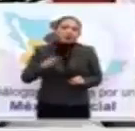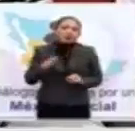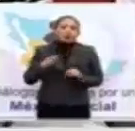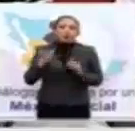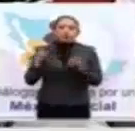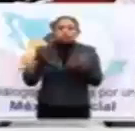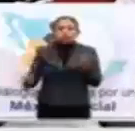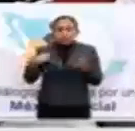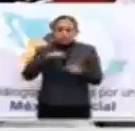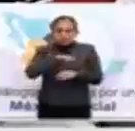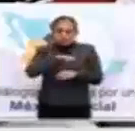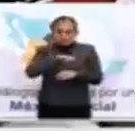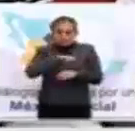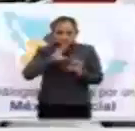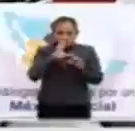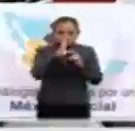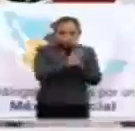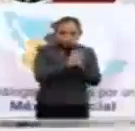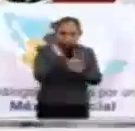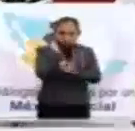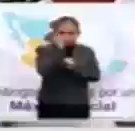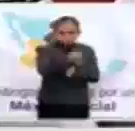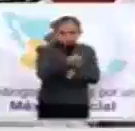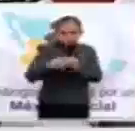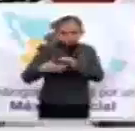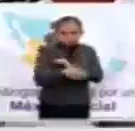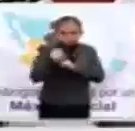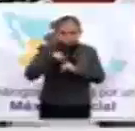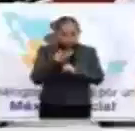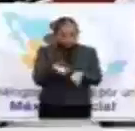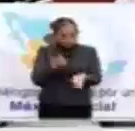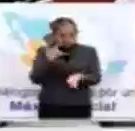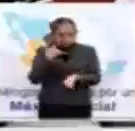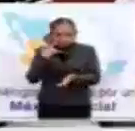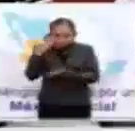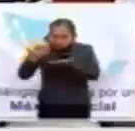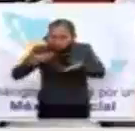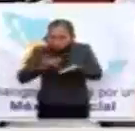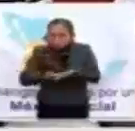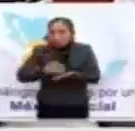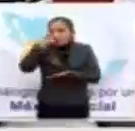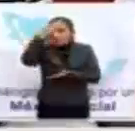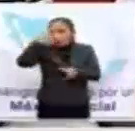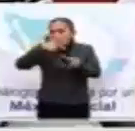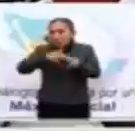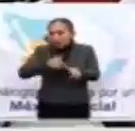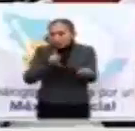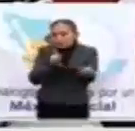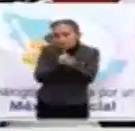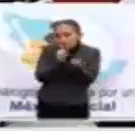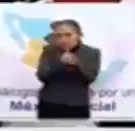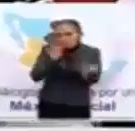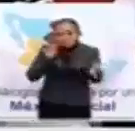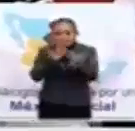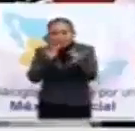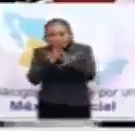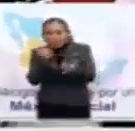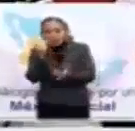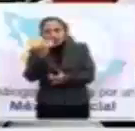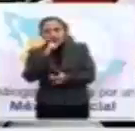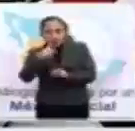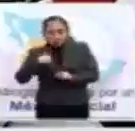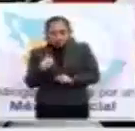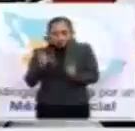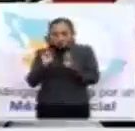partir, en mi caso, de la Comisión de Pesca, yo me pongo a sus órdenes para seguir interactuando. También formo parte